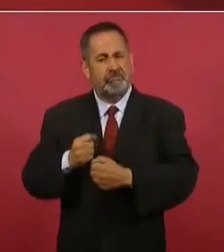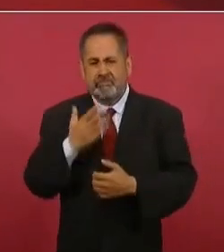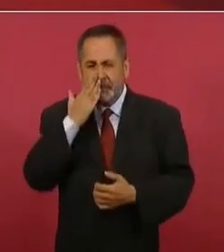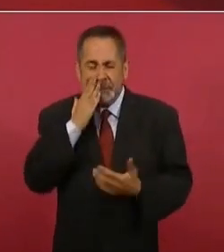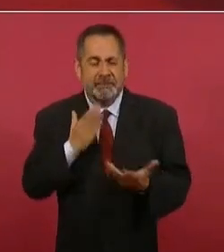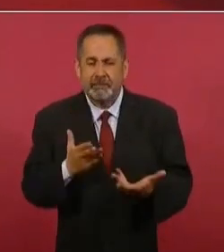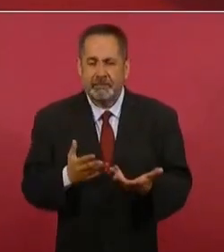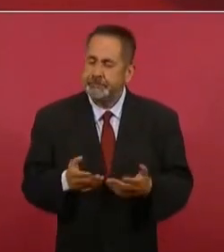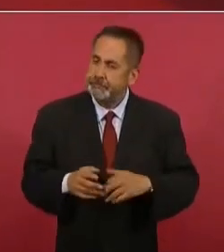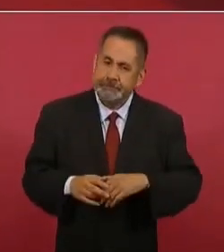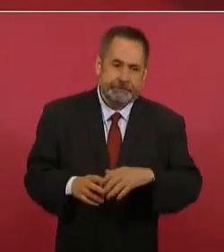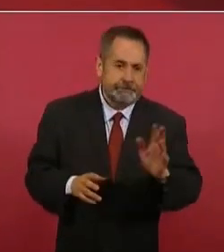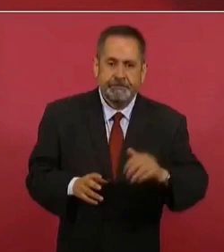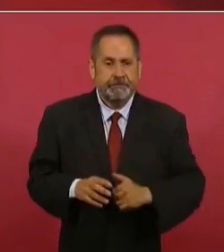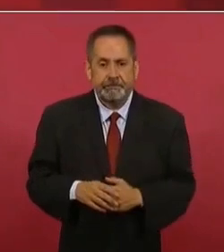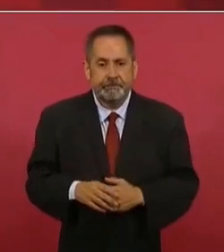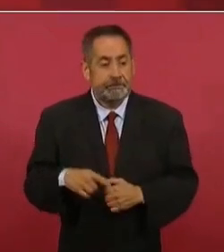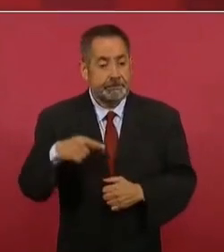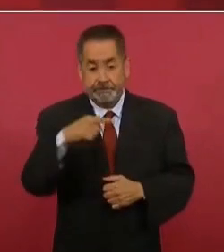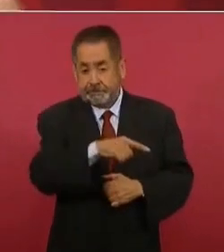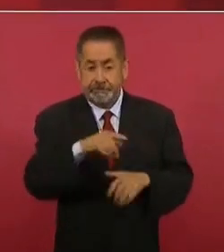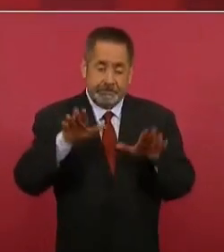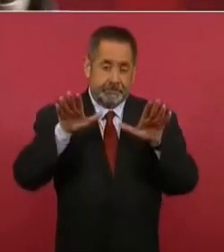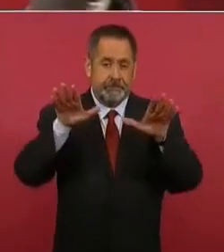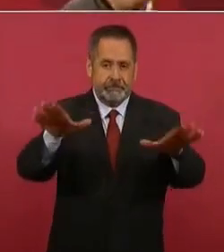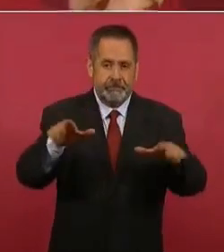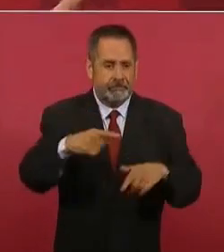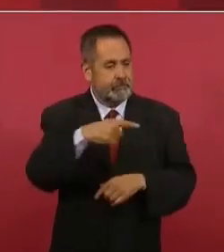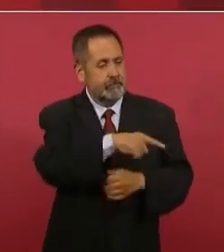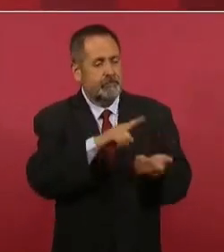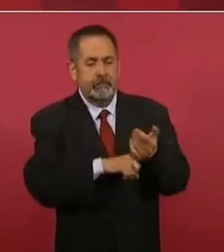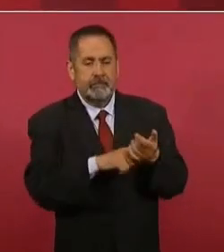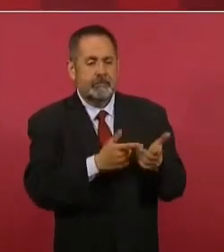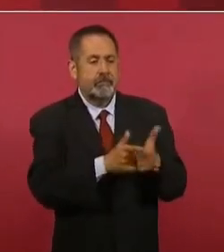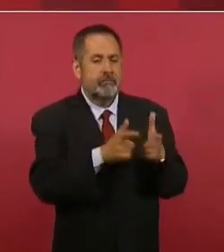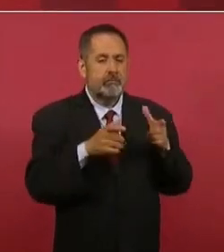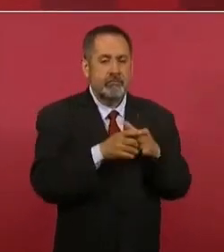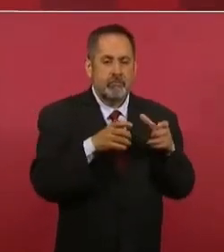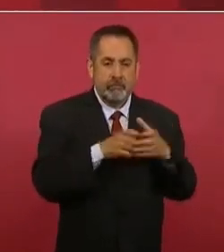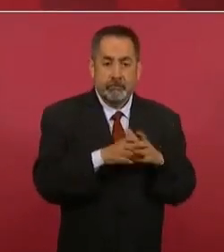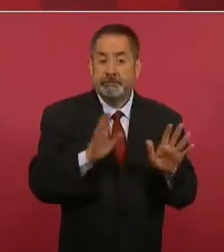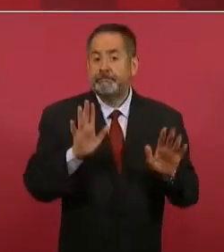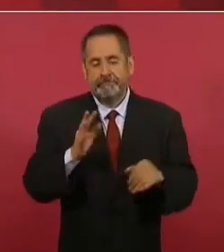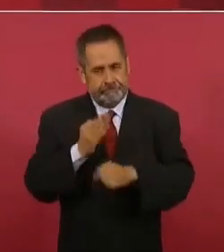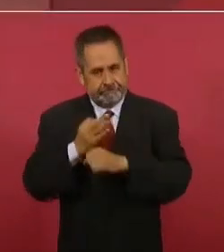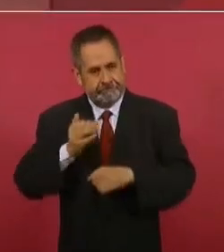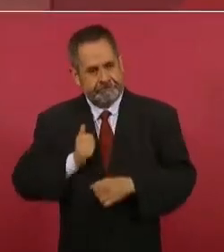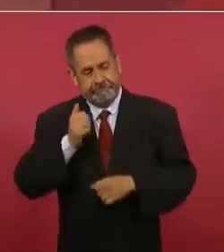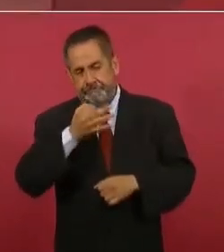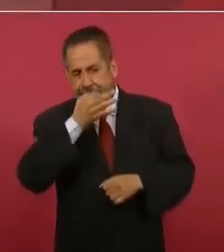Entonces, en el caso del aeropuerto hay grupos, y